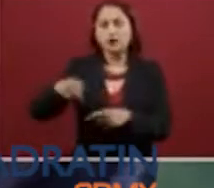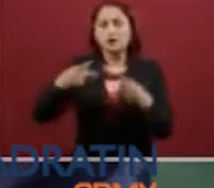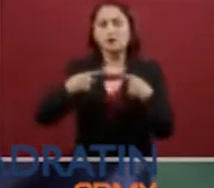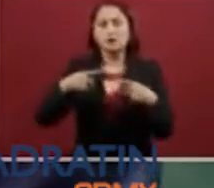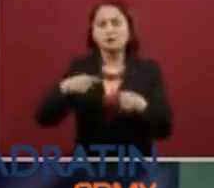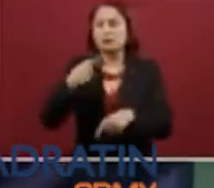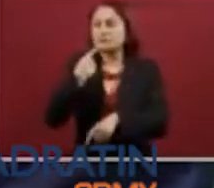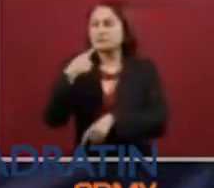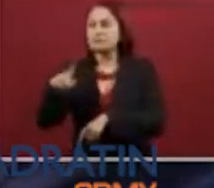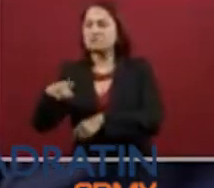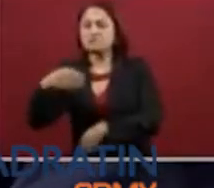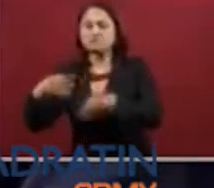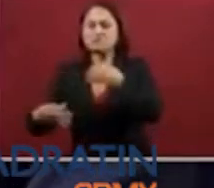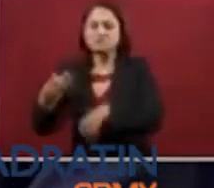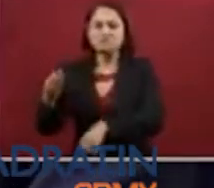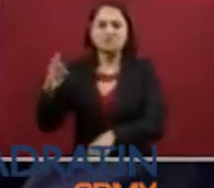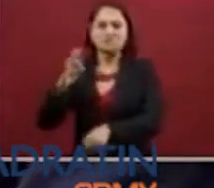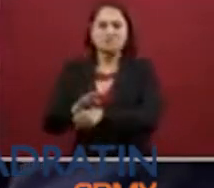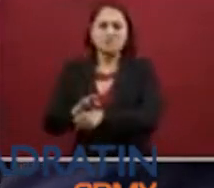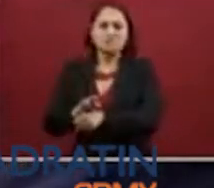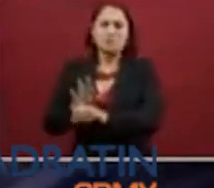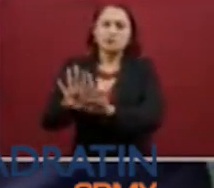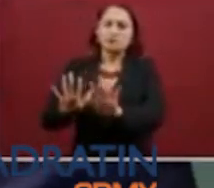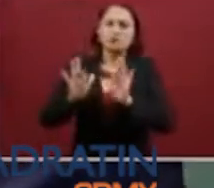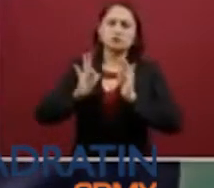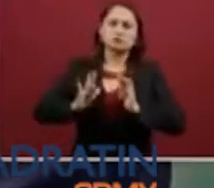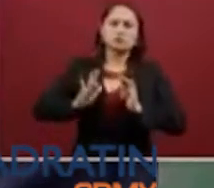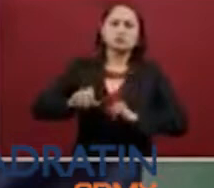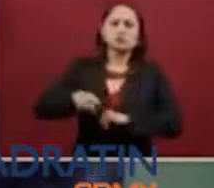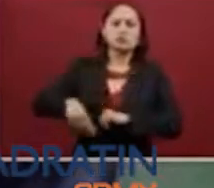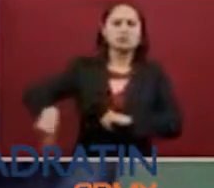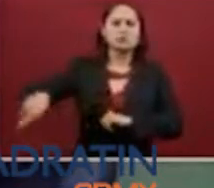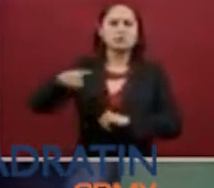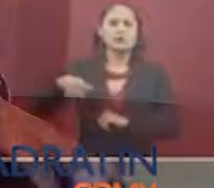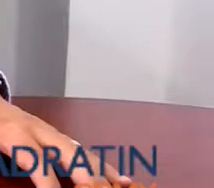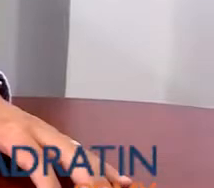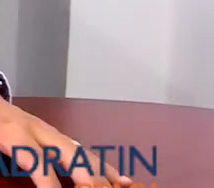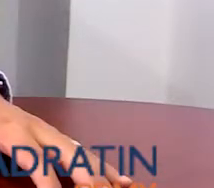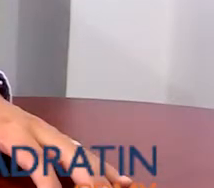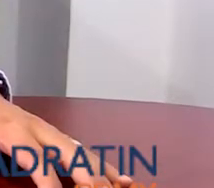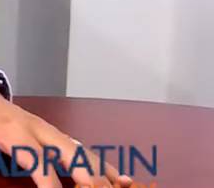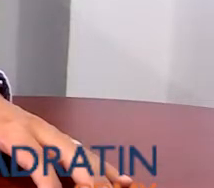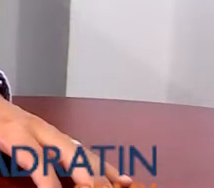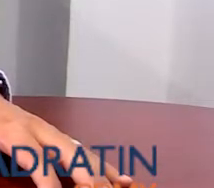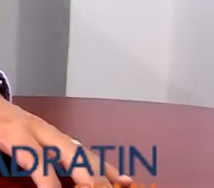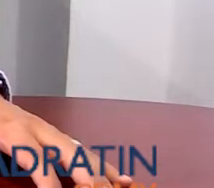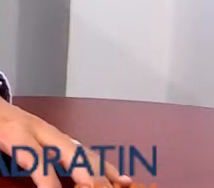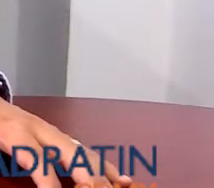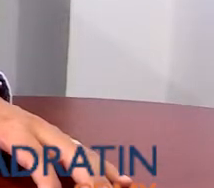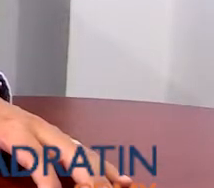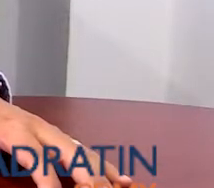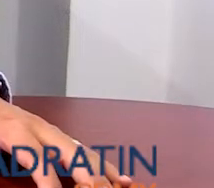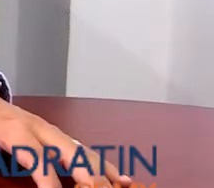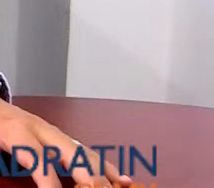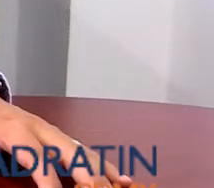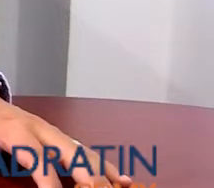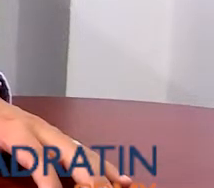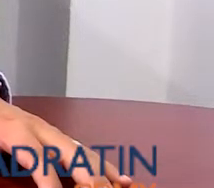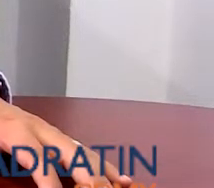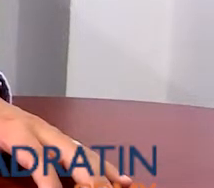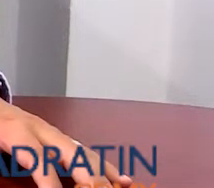en salud, los elevados índices de inseguridad y la falta de crecimiento económico. Y traemos también una crisis en materia de